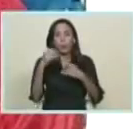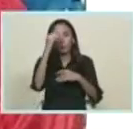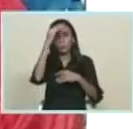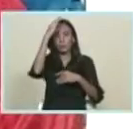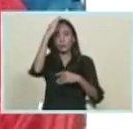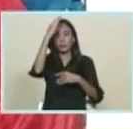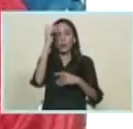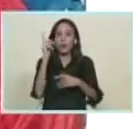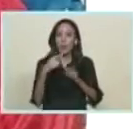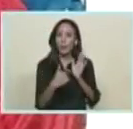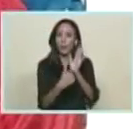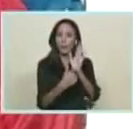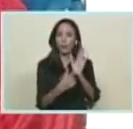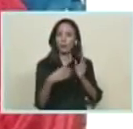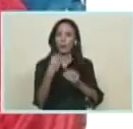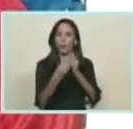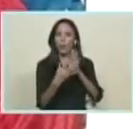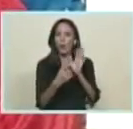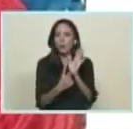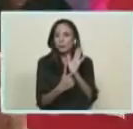capacidad demostrada.